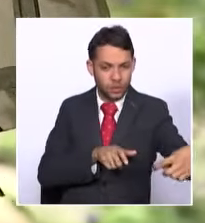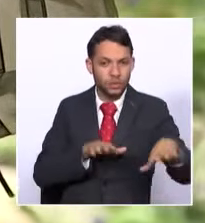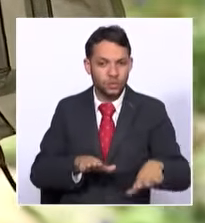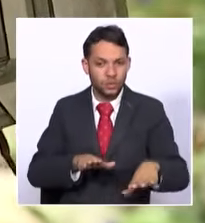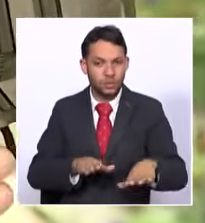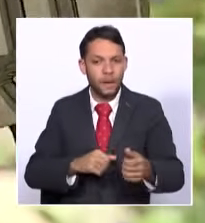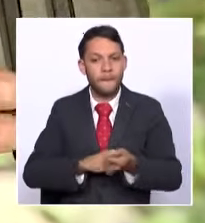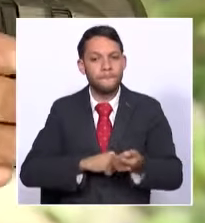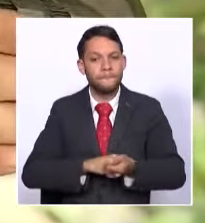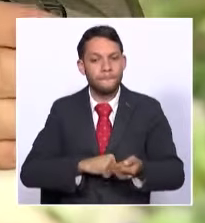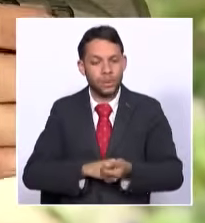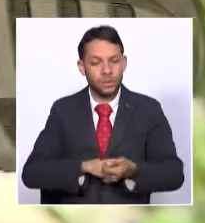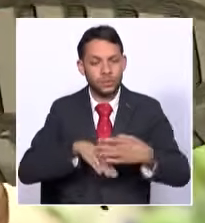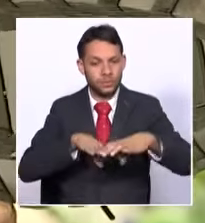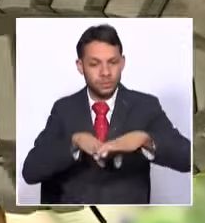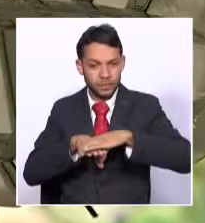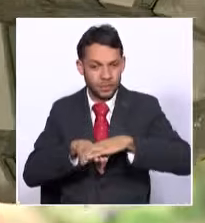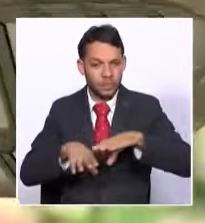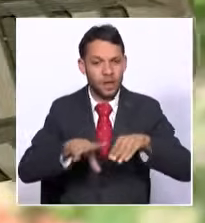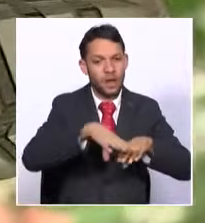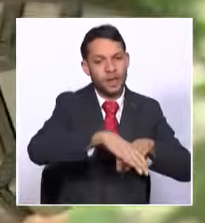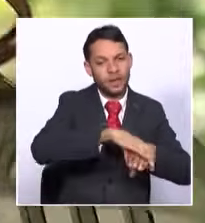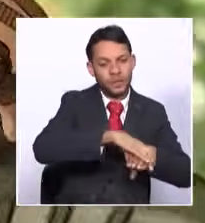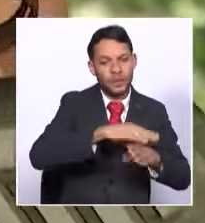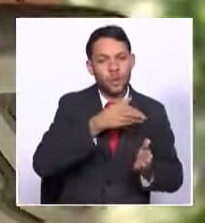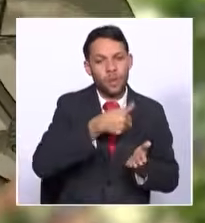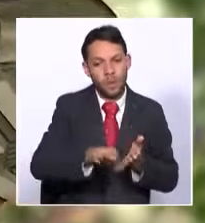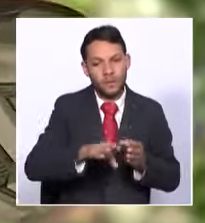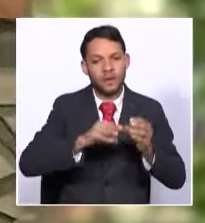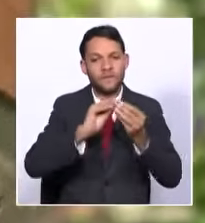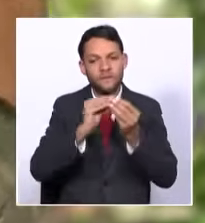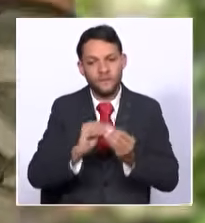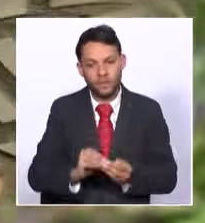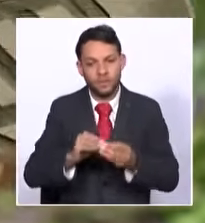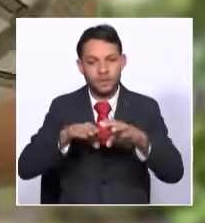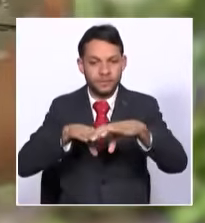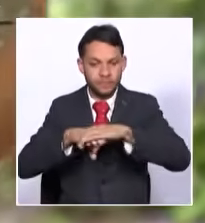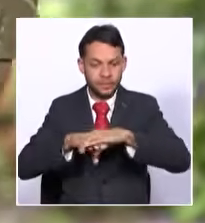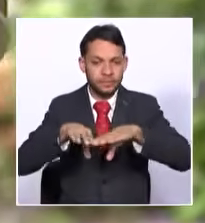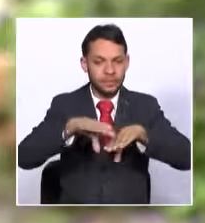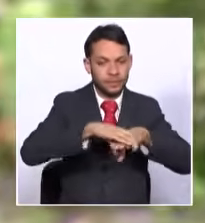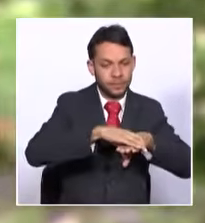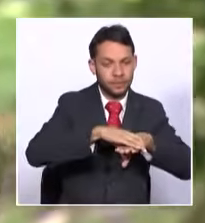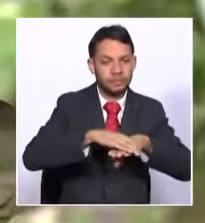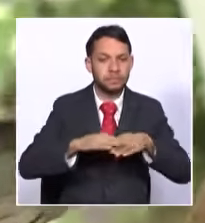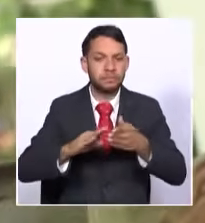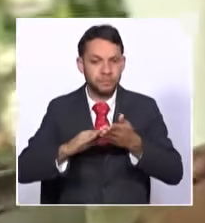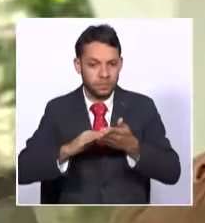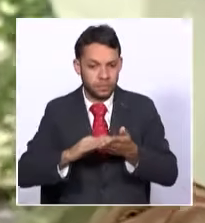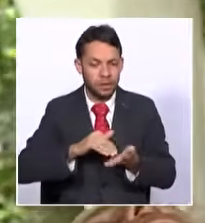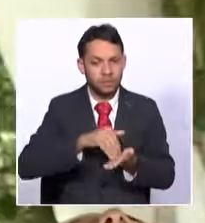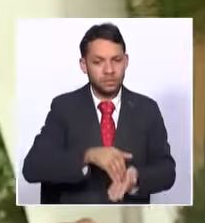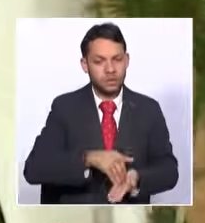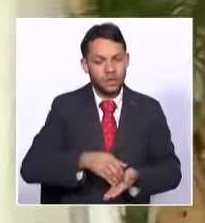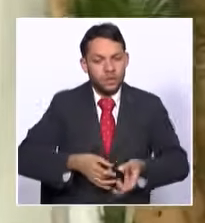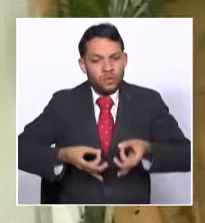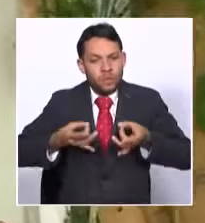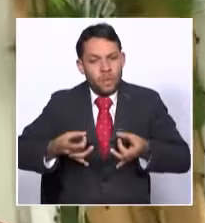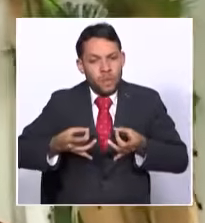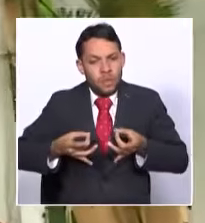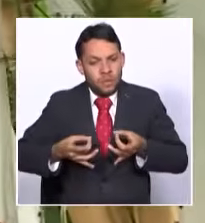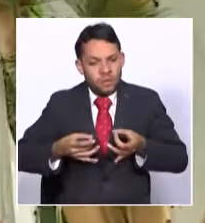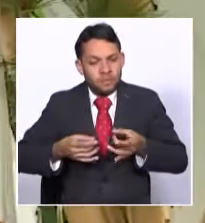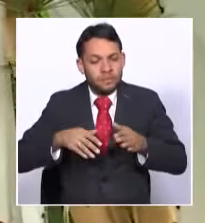del pie. Ese centímetro acá y acá. Y así se nivela y comienzan a mejorar mucho los dolores. Entonces,